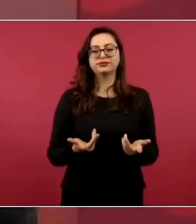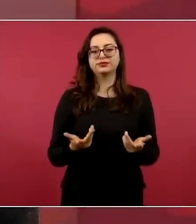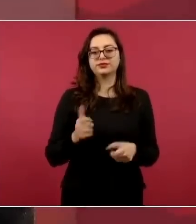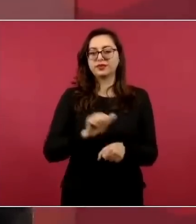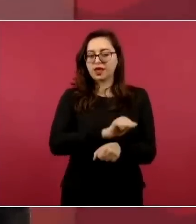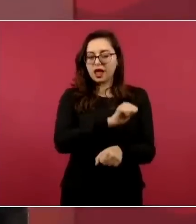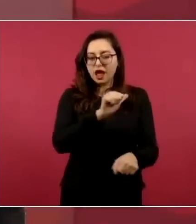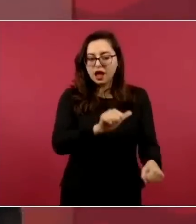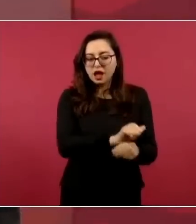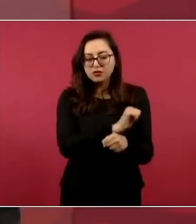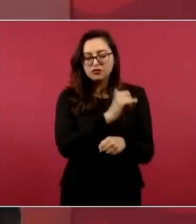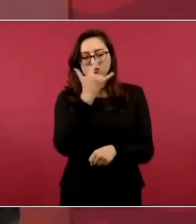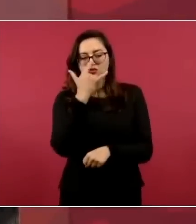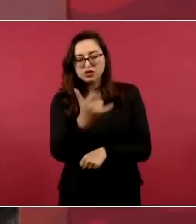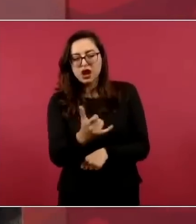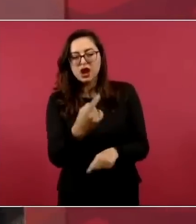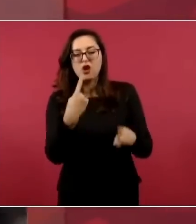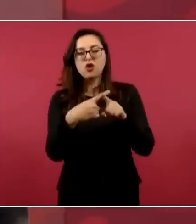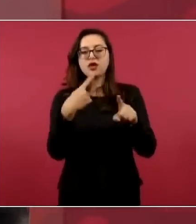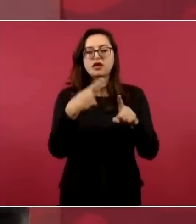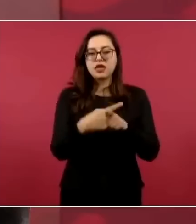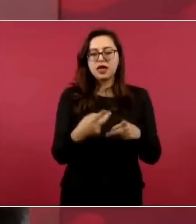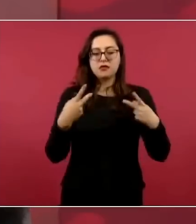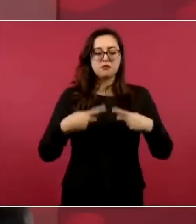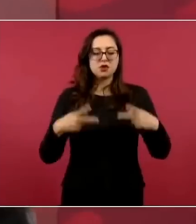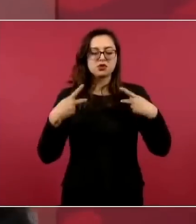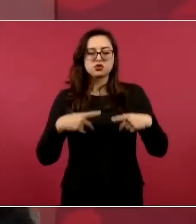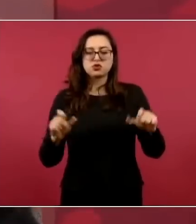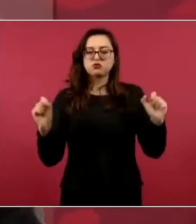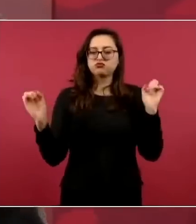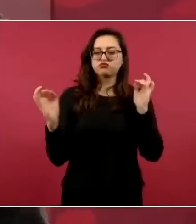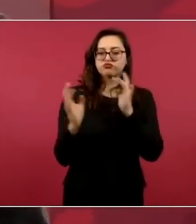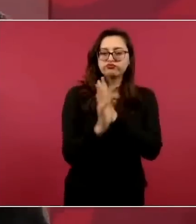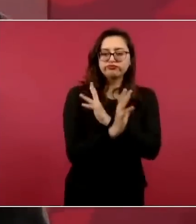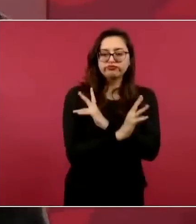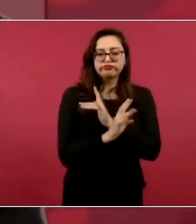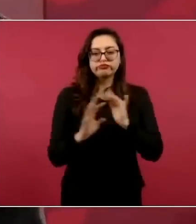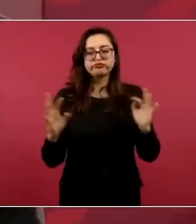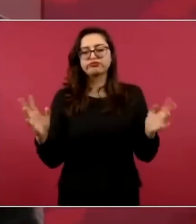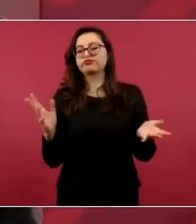cruzaron y quién pasaba por ahí,